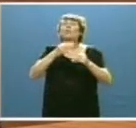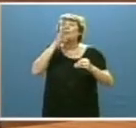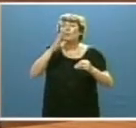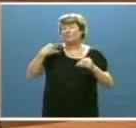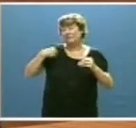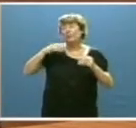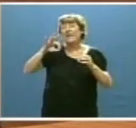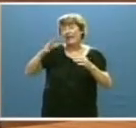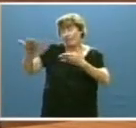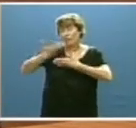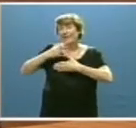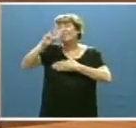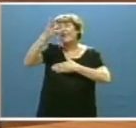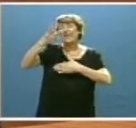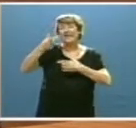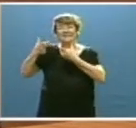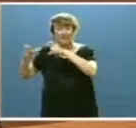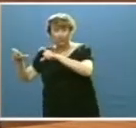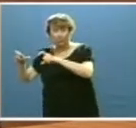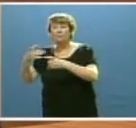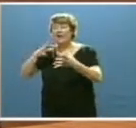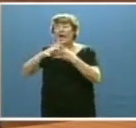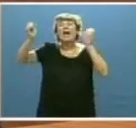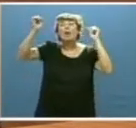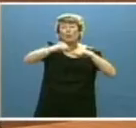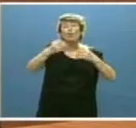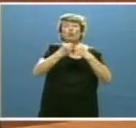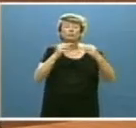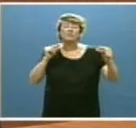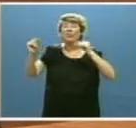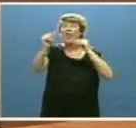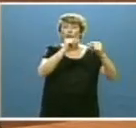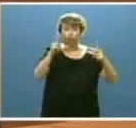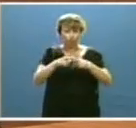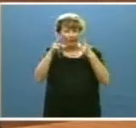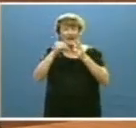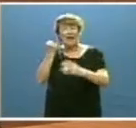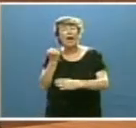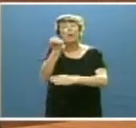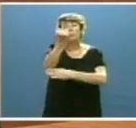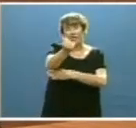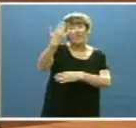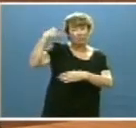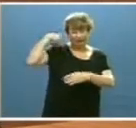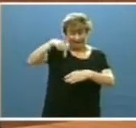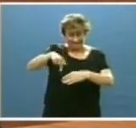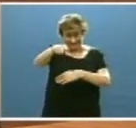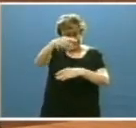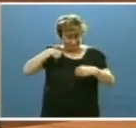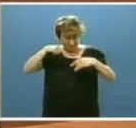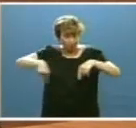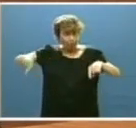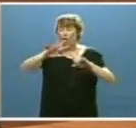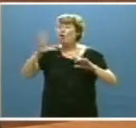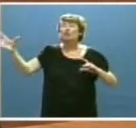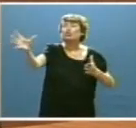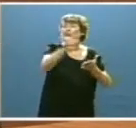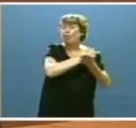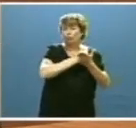sector pactada con el diálogo social y apoyada en su día en esta cámara por todos los grupos